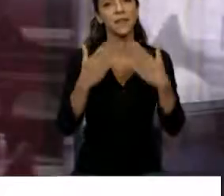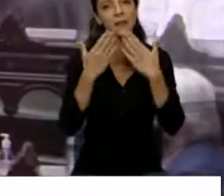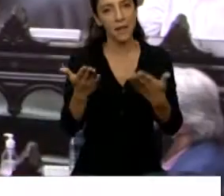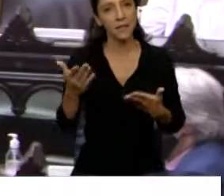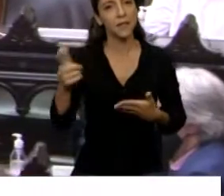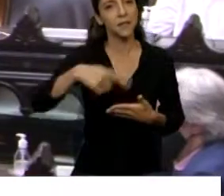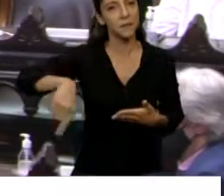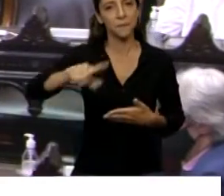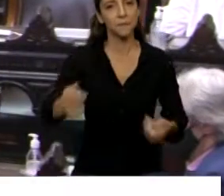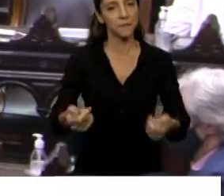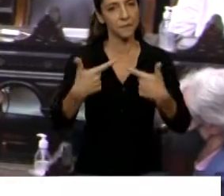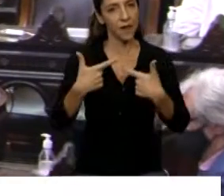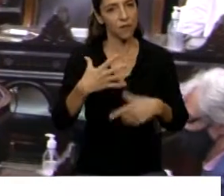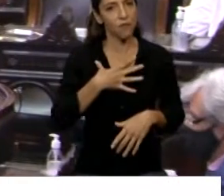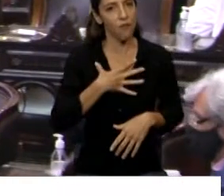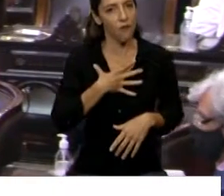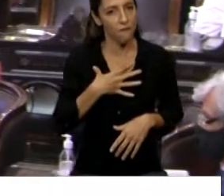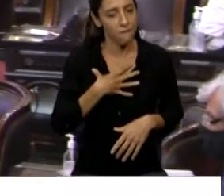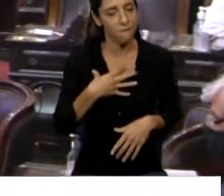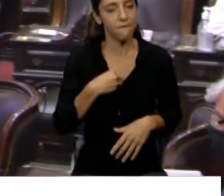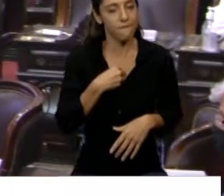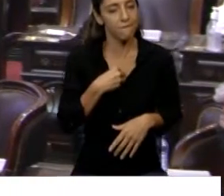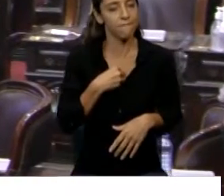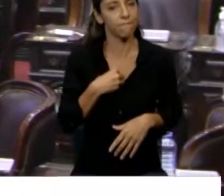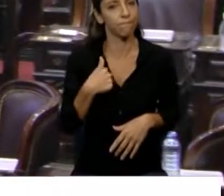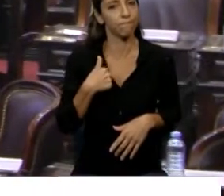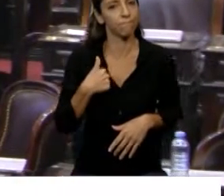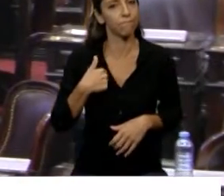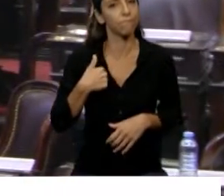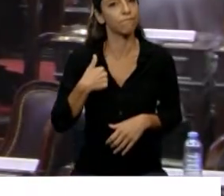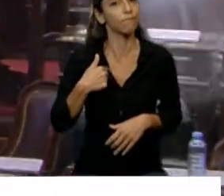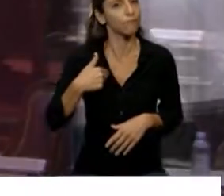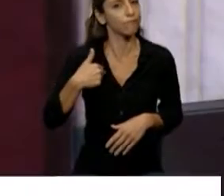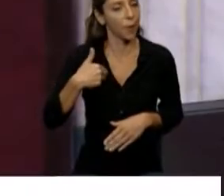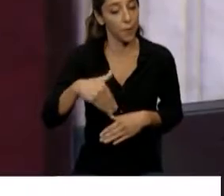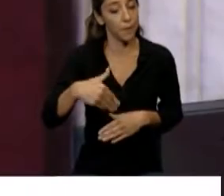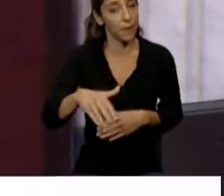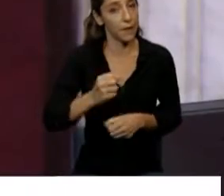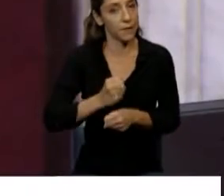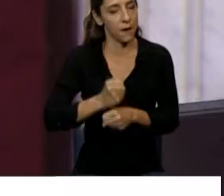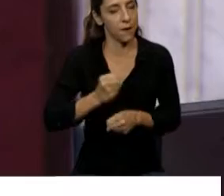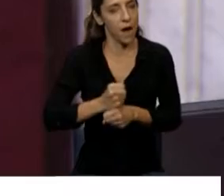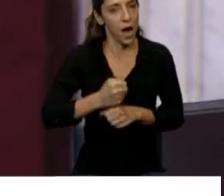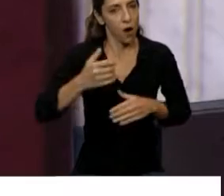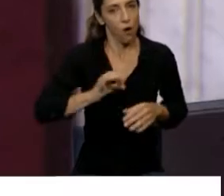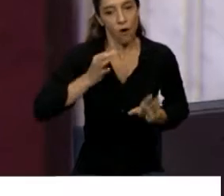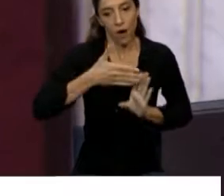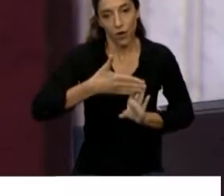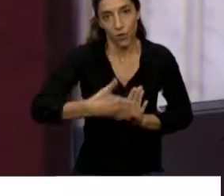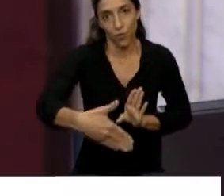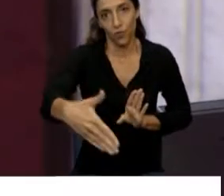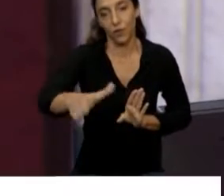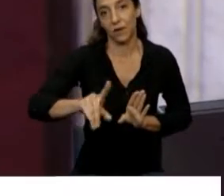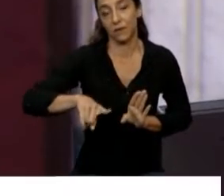confianza en el trabajo que tenemos que encarar para el periodo parlamentario